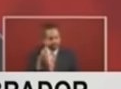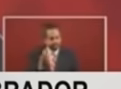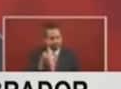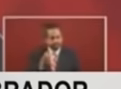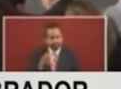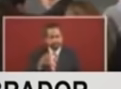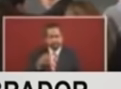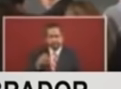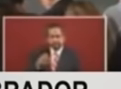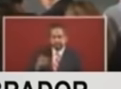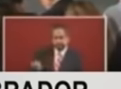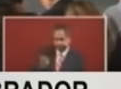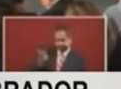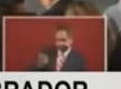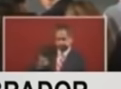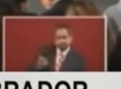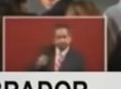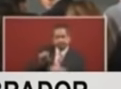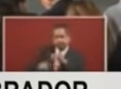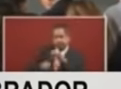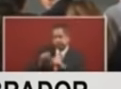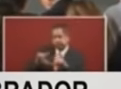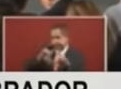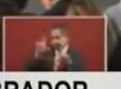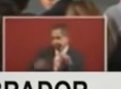detenciones entonces a lo largo de todo el territorio mexicano?